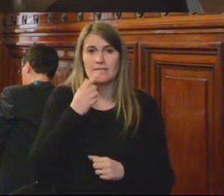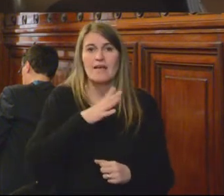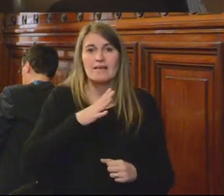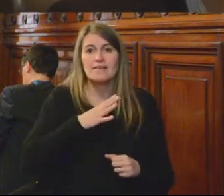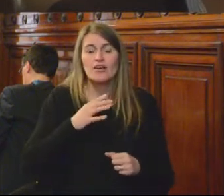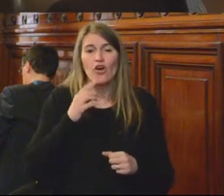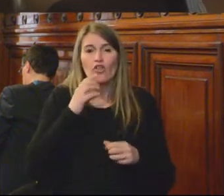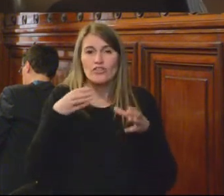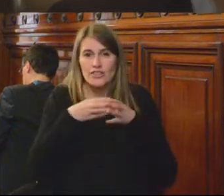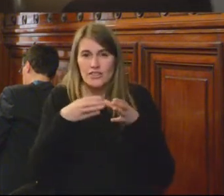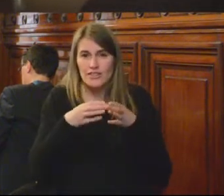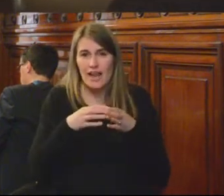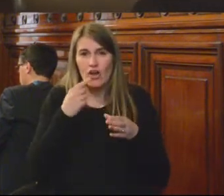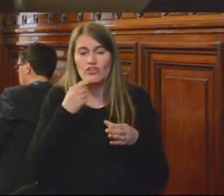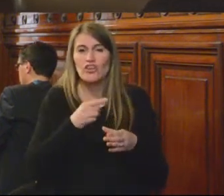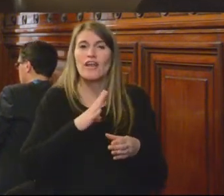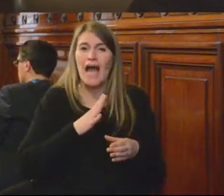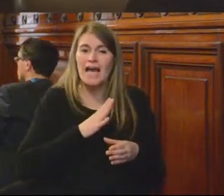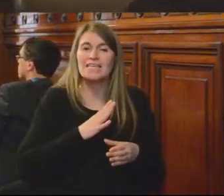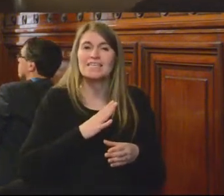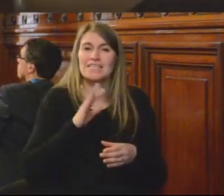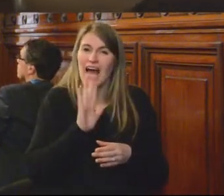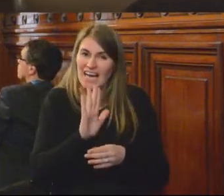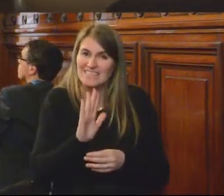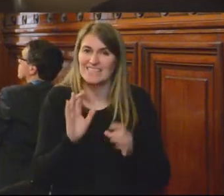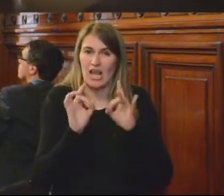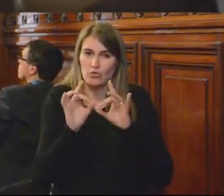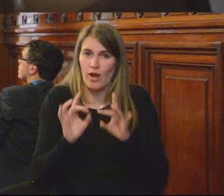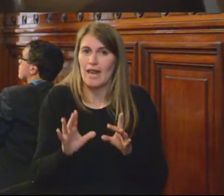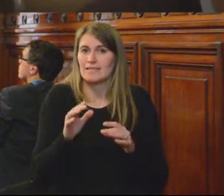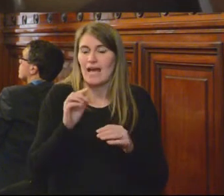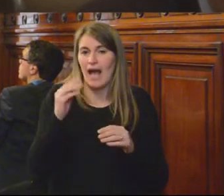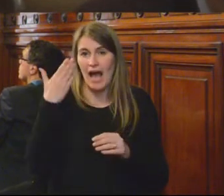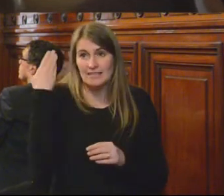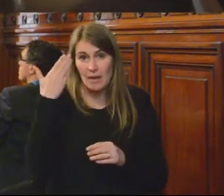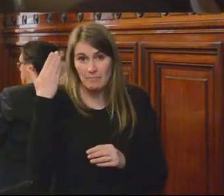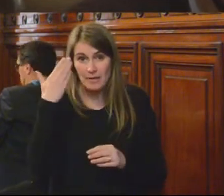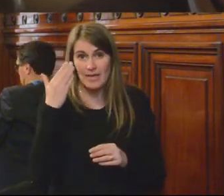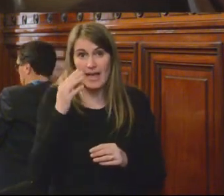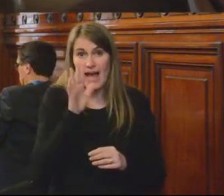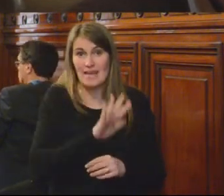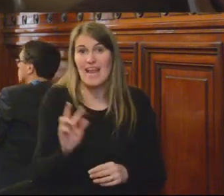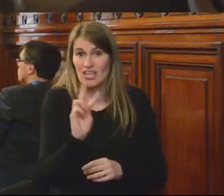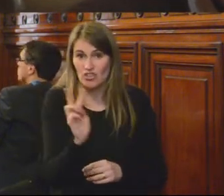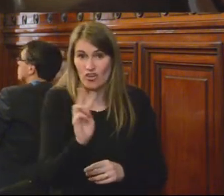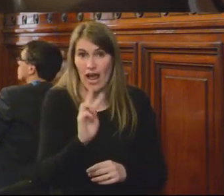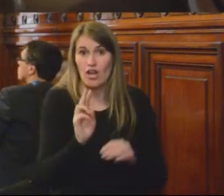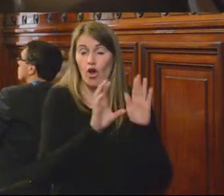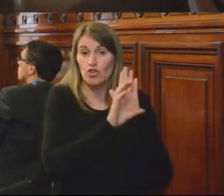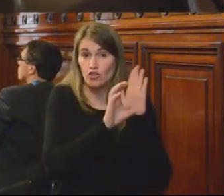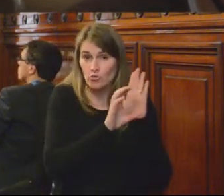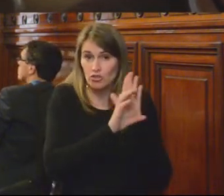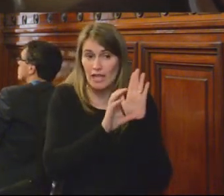comisión aborde el carácter fraudulento de la naturaleza y las actuaciones de la Asamblea Nacional Constituyente, puesto que es un elemento carente de